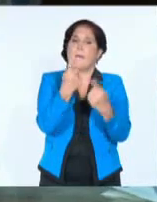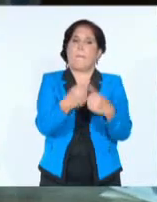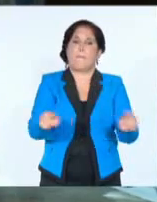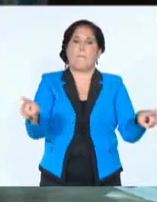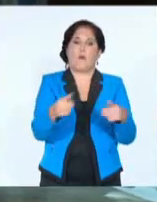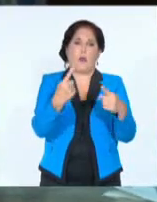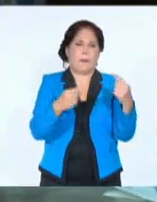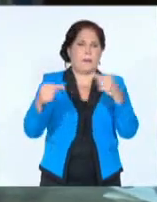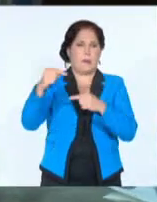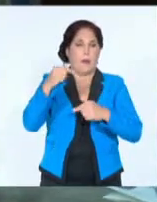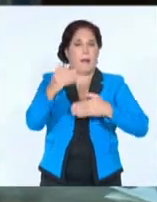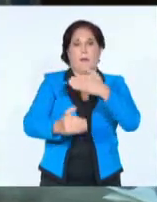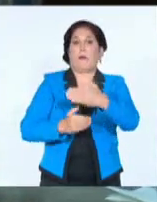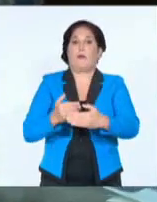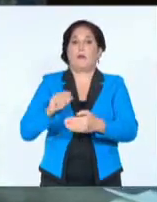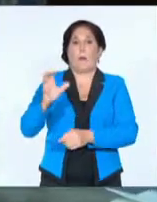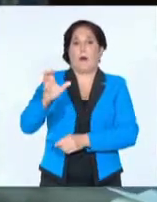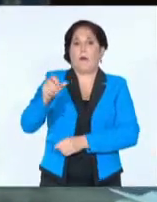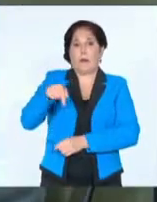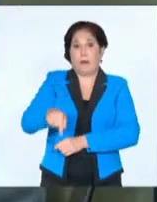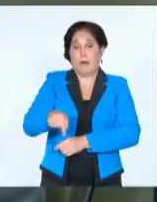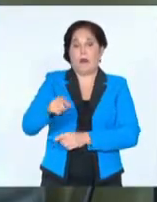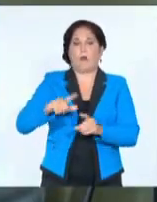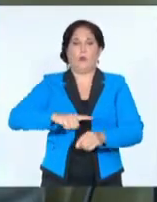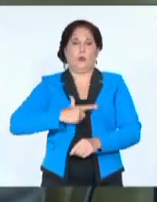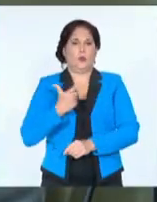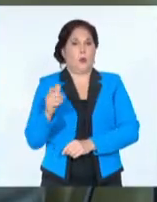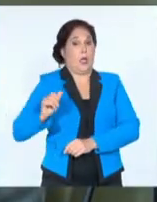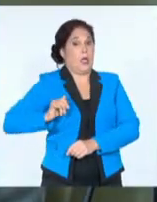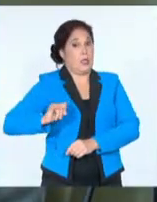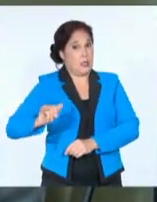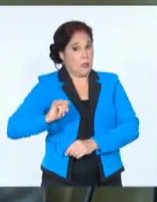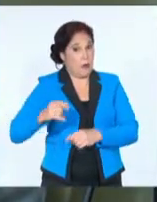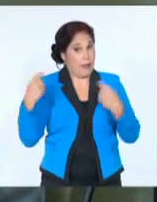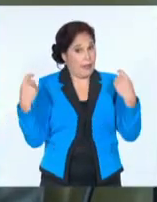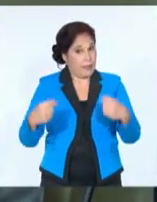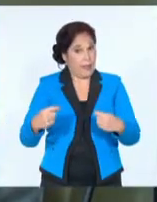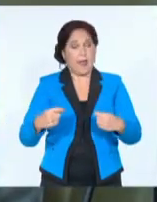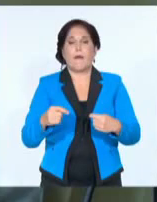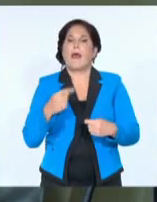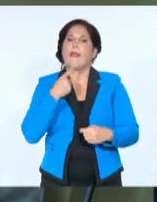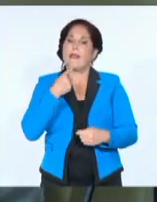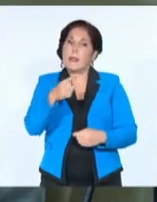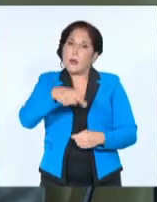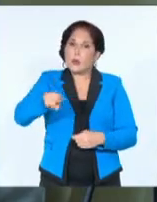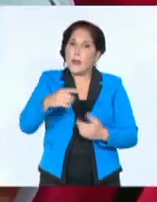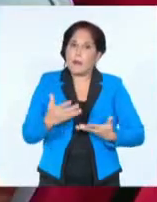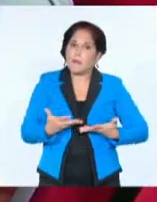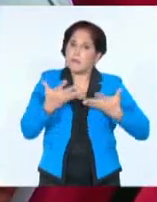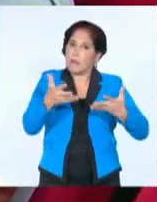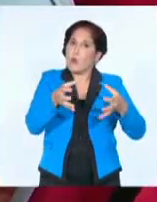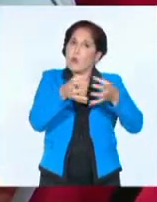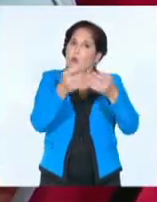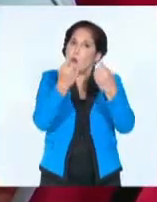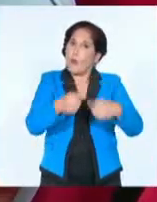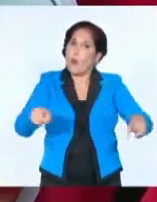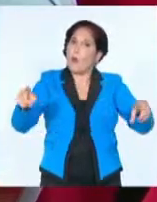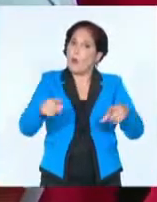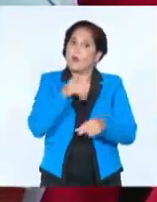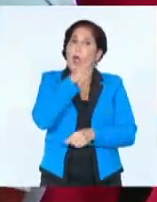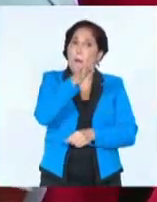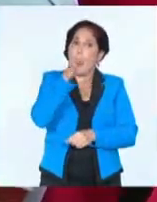al proceso de bancarización en el sector de la cultura, a la vez que elogió la disposición de las principales agrupaciones del país